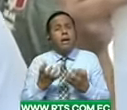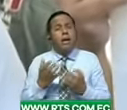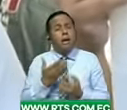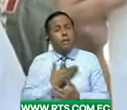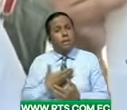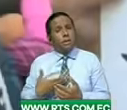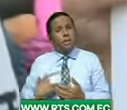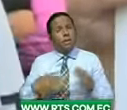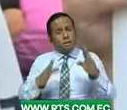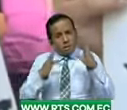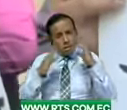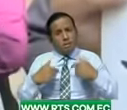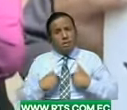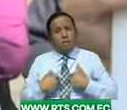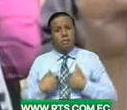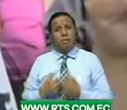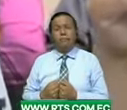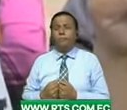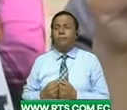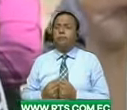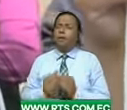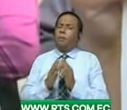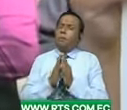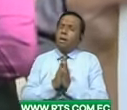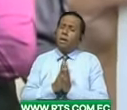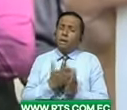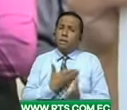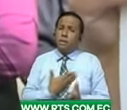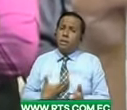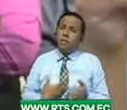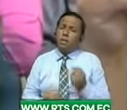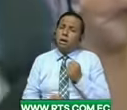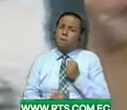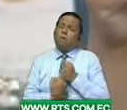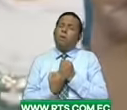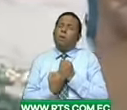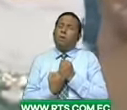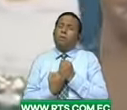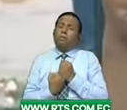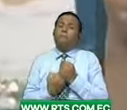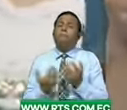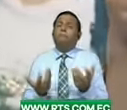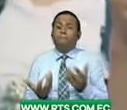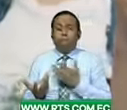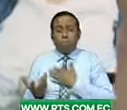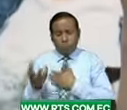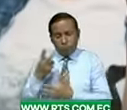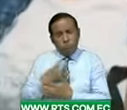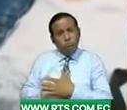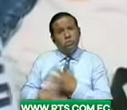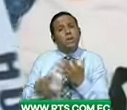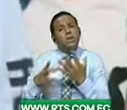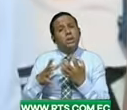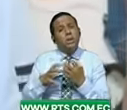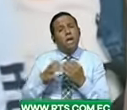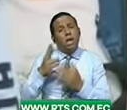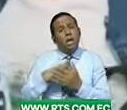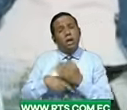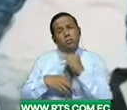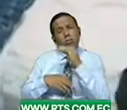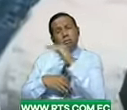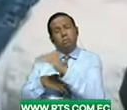presidente nos escuche. Solo pedimos al señor presidente que nos apoye. Nuestros hijos se fueron con la ilusión de acabar